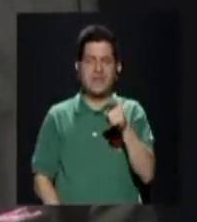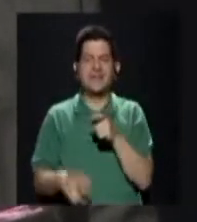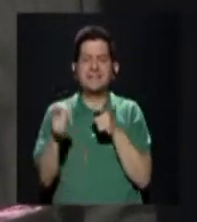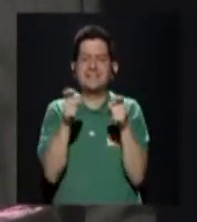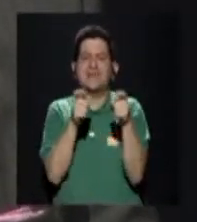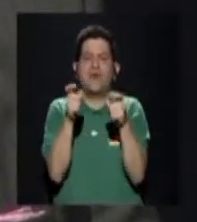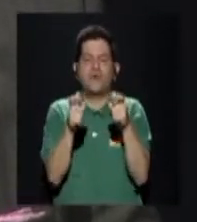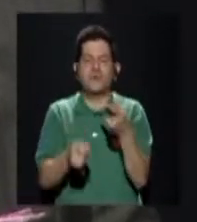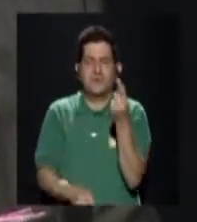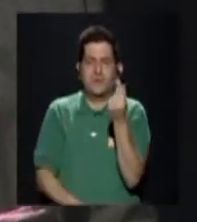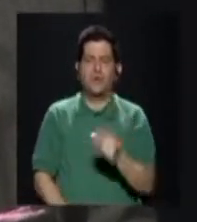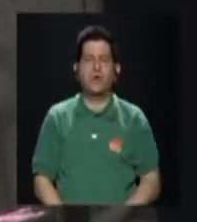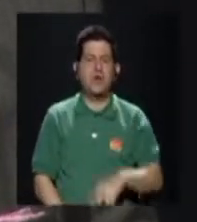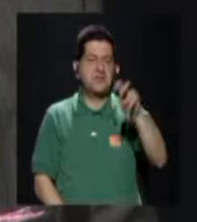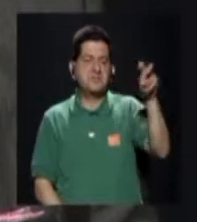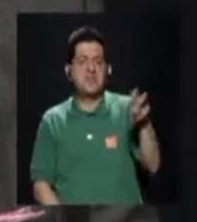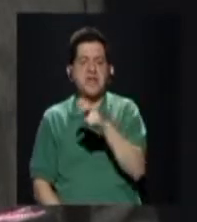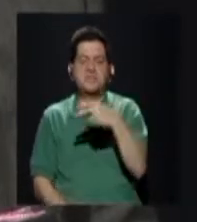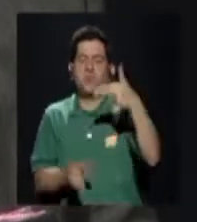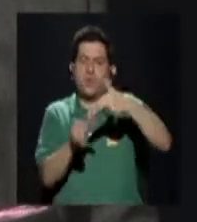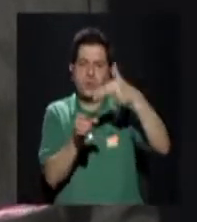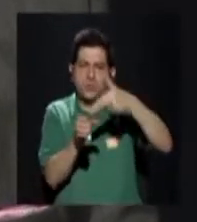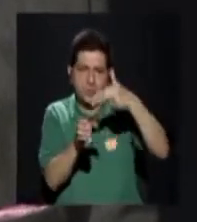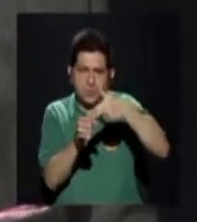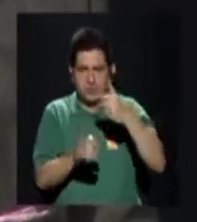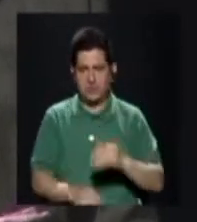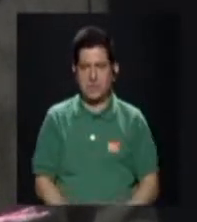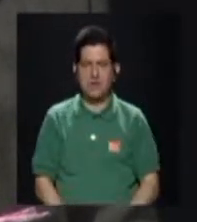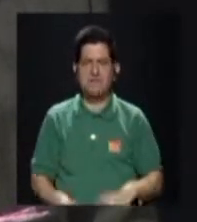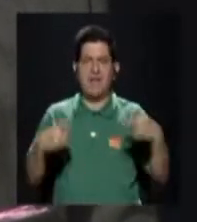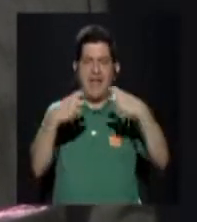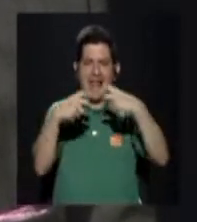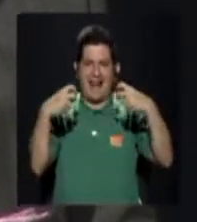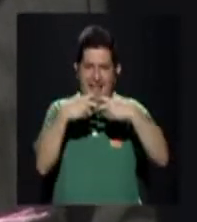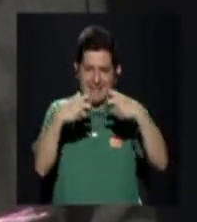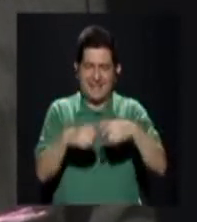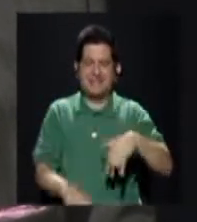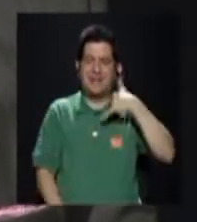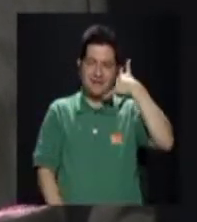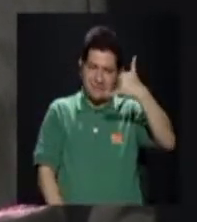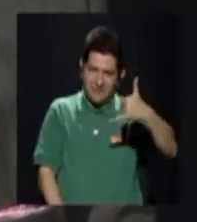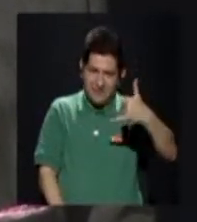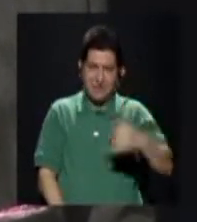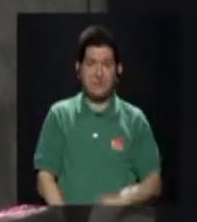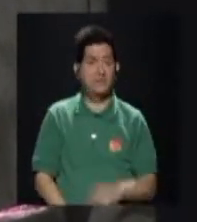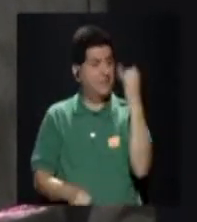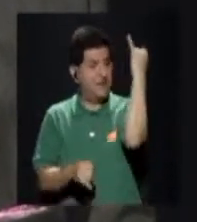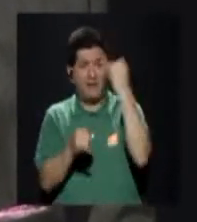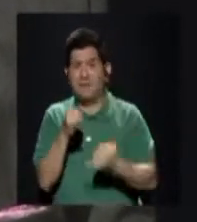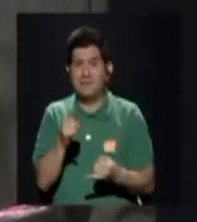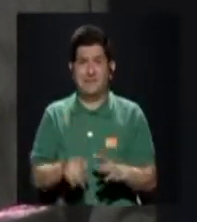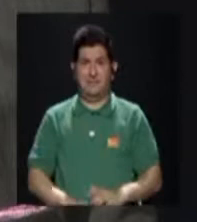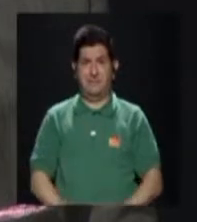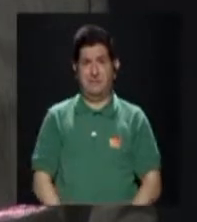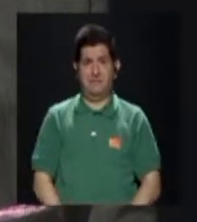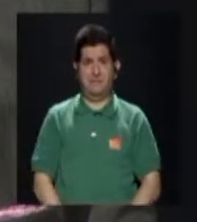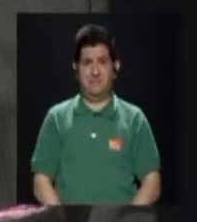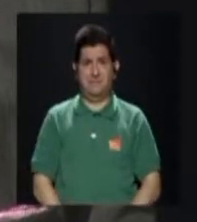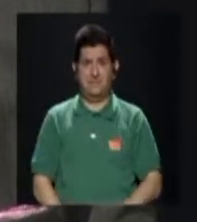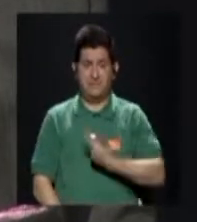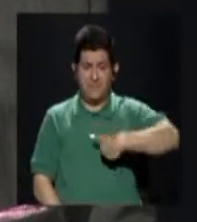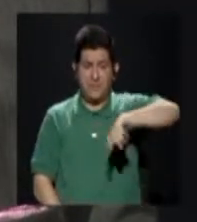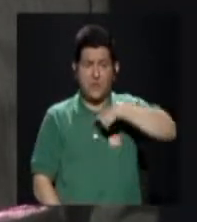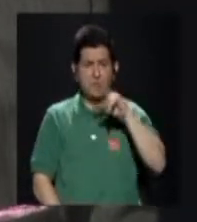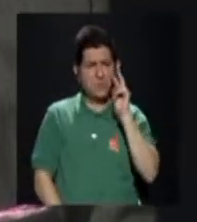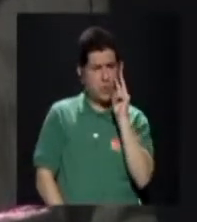regulados. Ahí tenemos transportes, combustibles, tenemos electricidad, telefonía, y al final de cuentas, lo que hemos